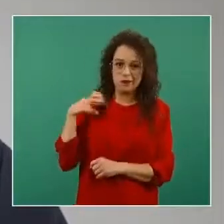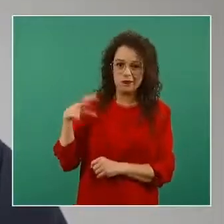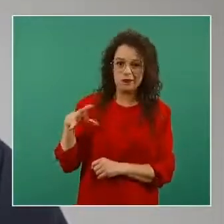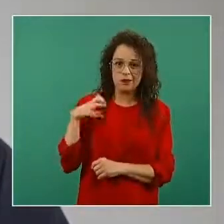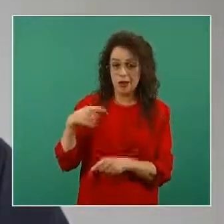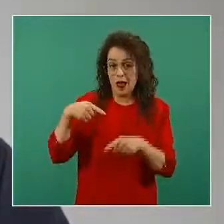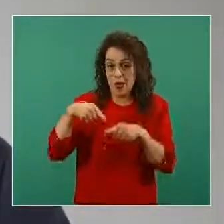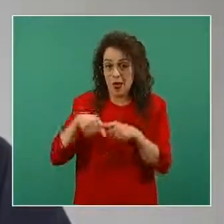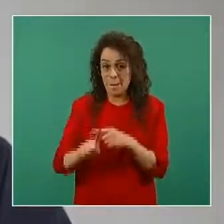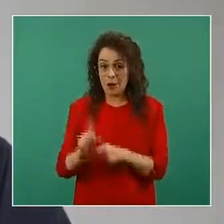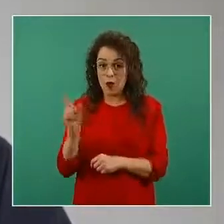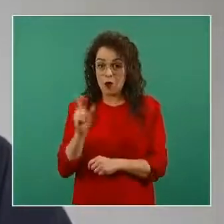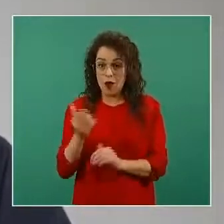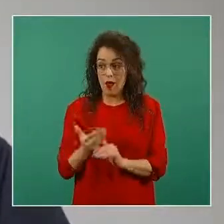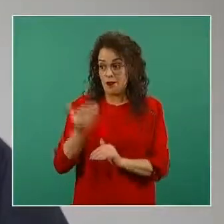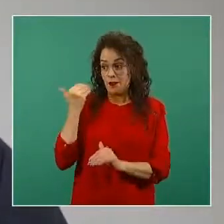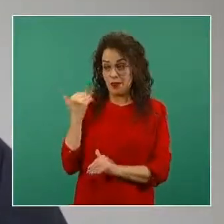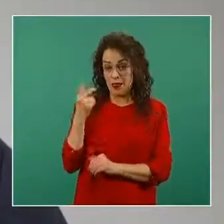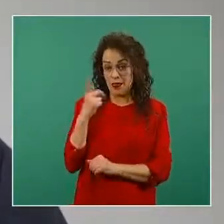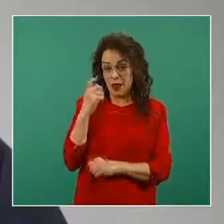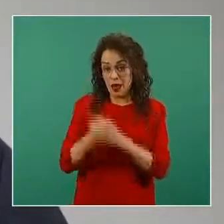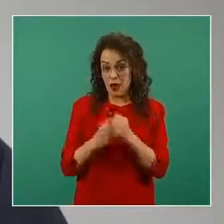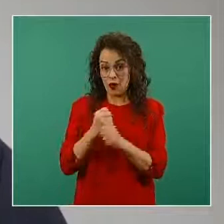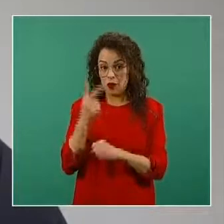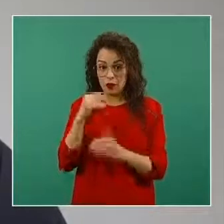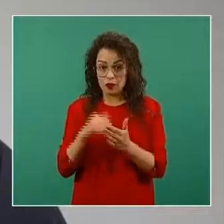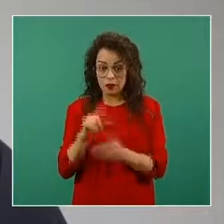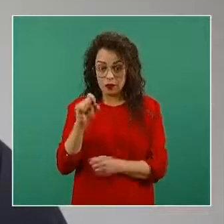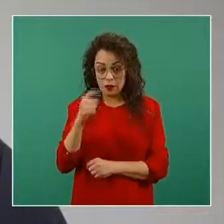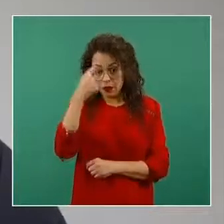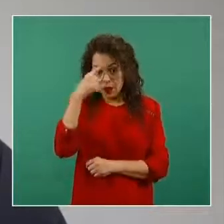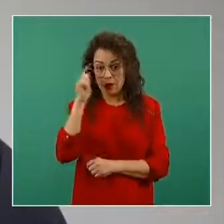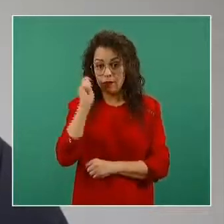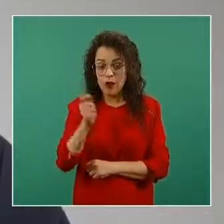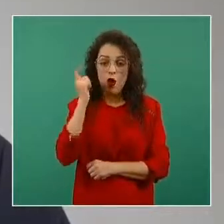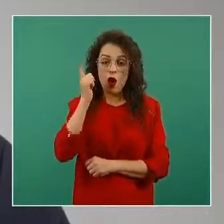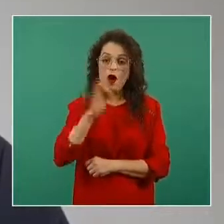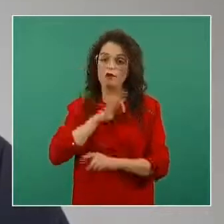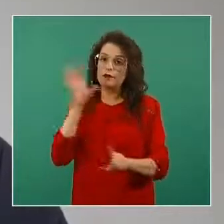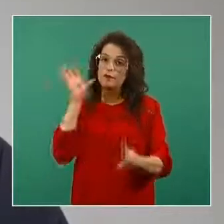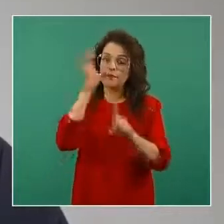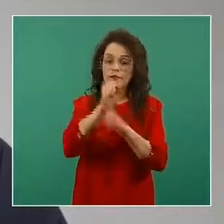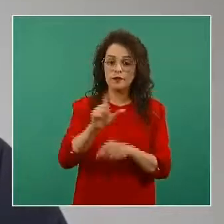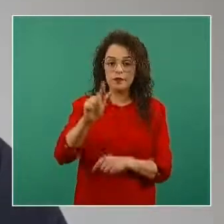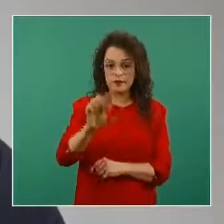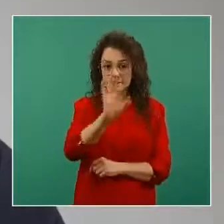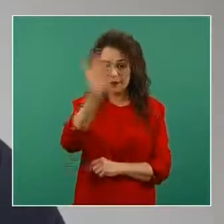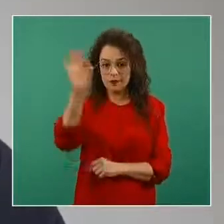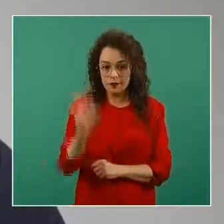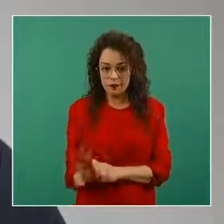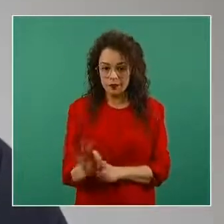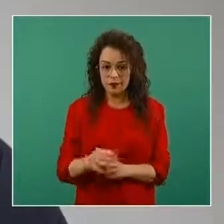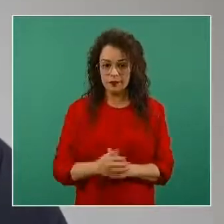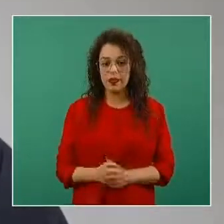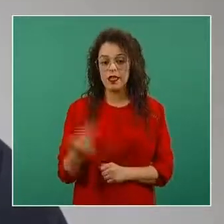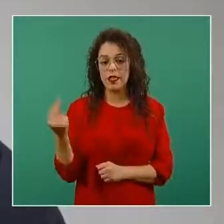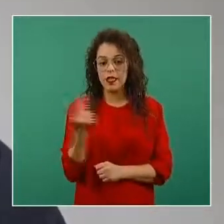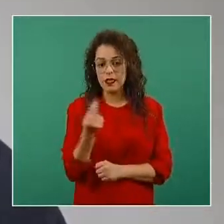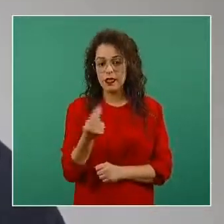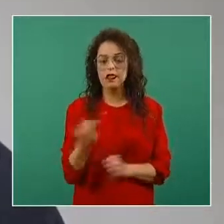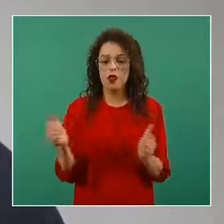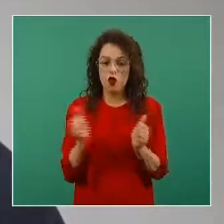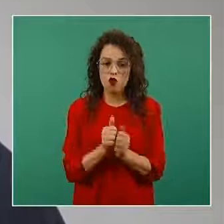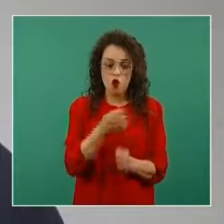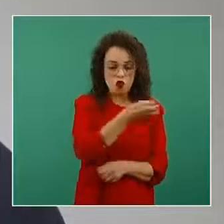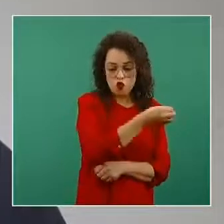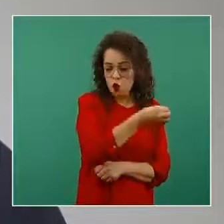año pasado, de poder llegar al menos a este 70%, obviamente hay que hacerlo en un orden que nos permita